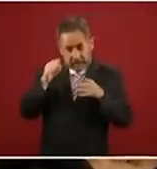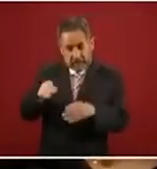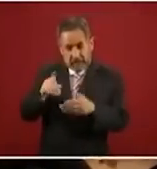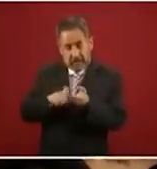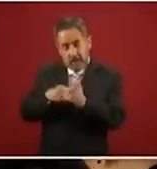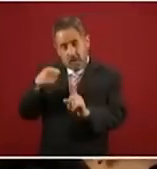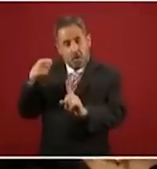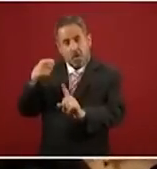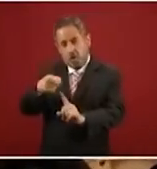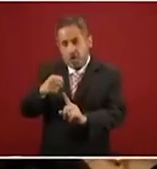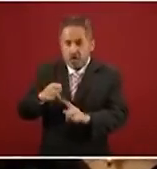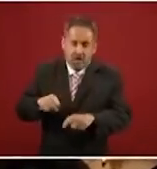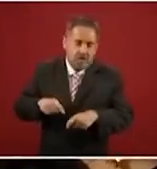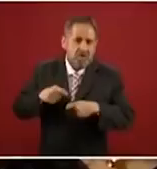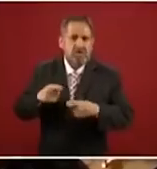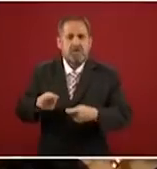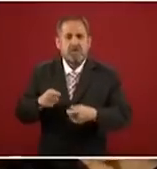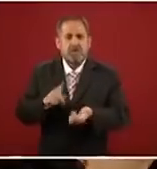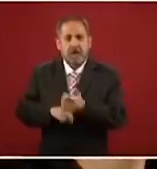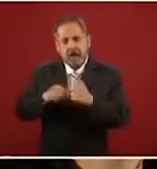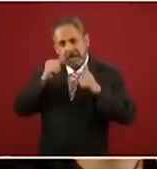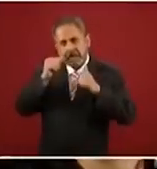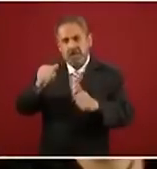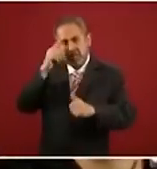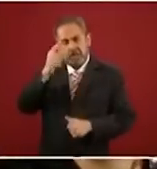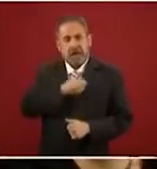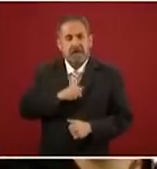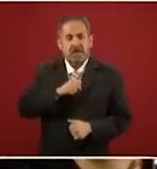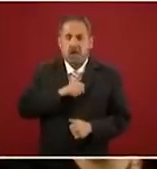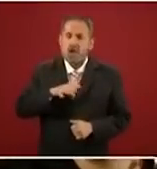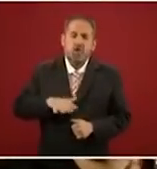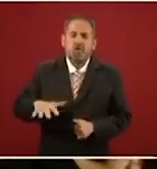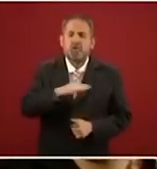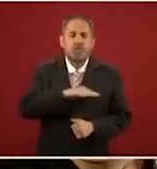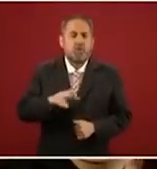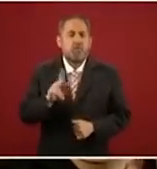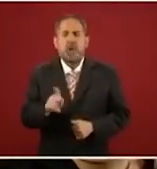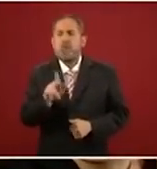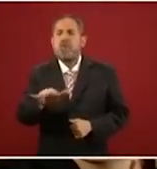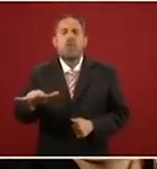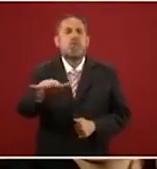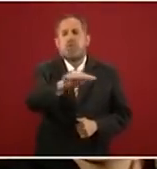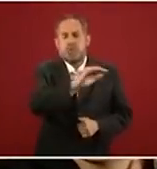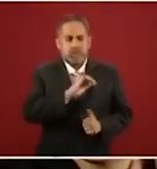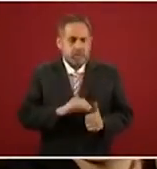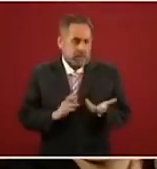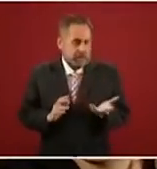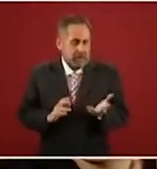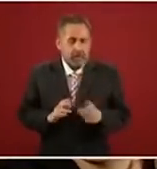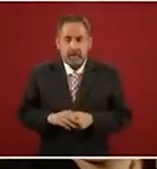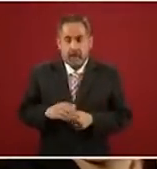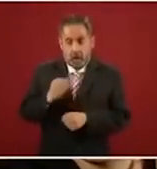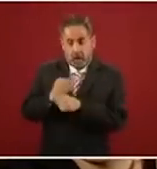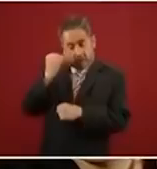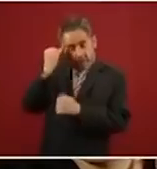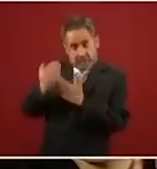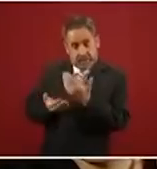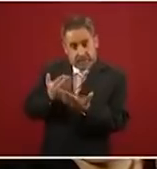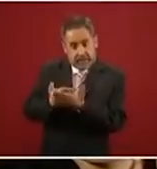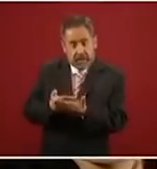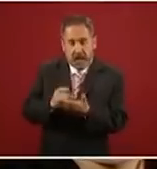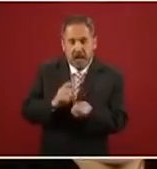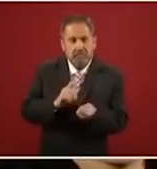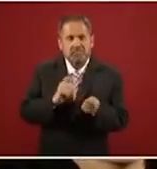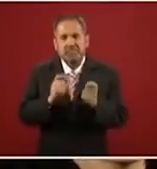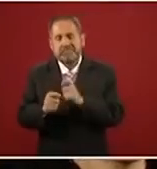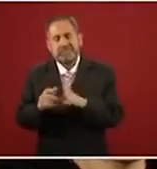mismo fin que era brindar esta atención en salud a las zonas rurales esta iniciativa con el paso del tiempo se